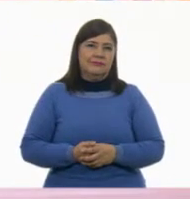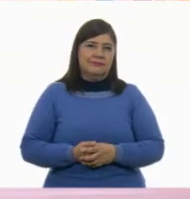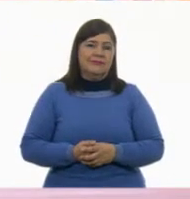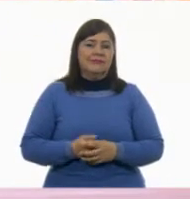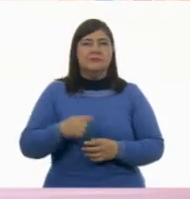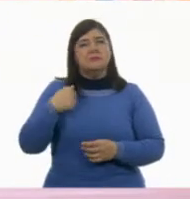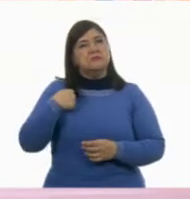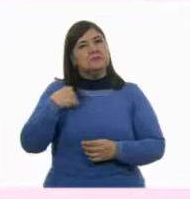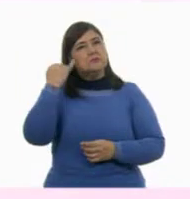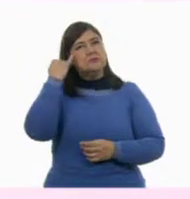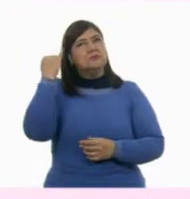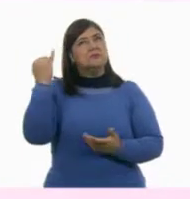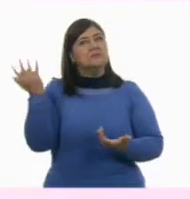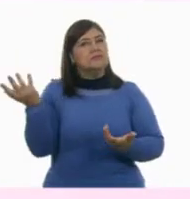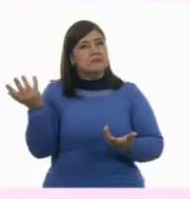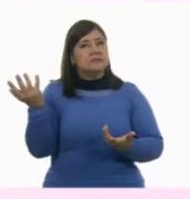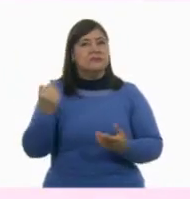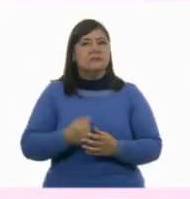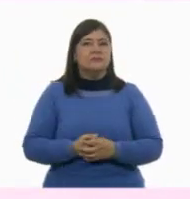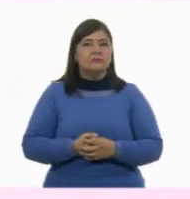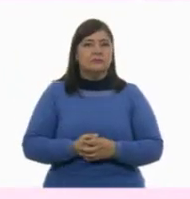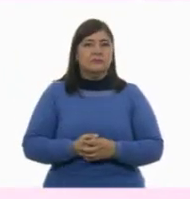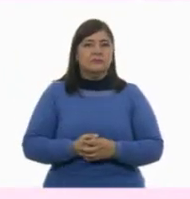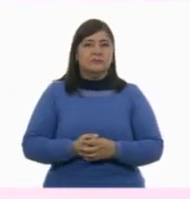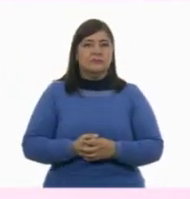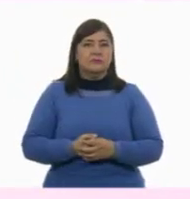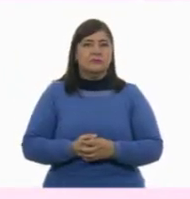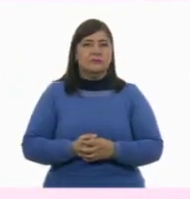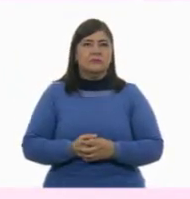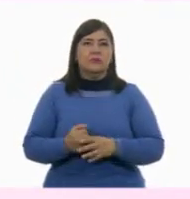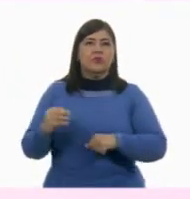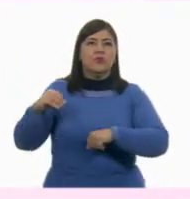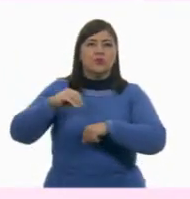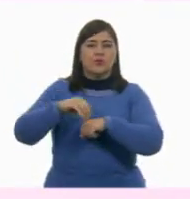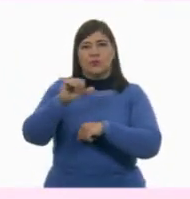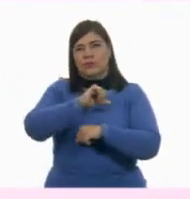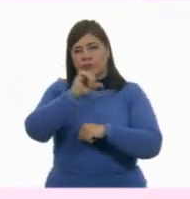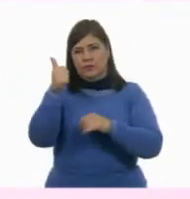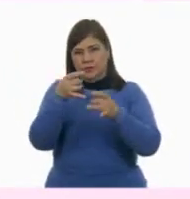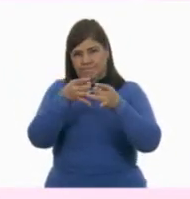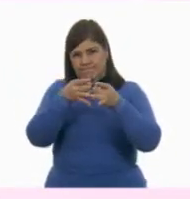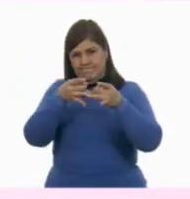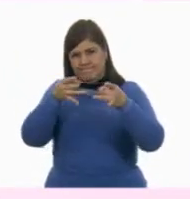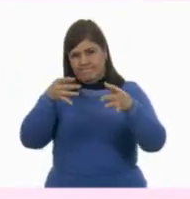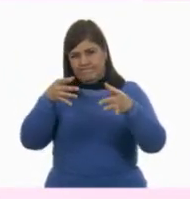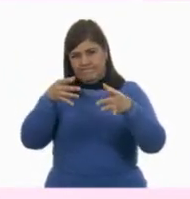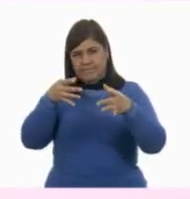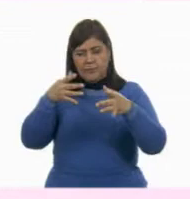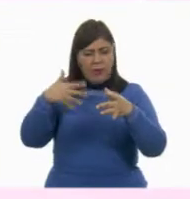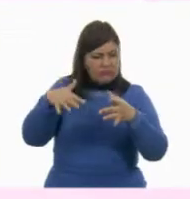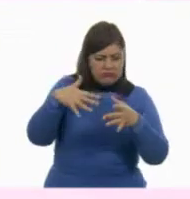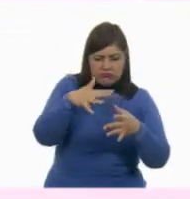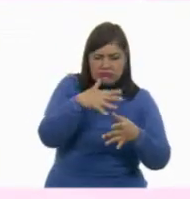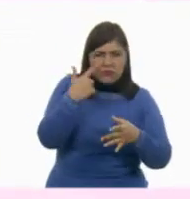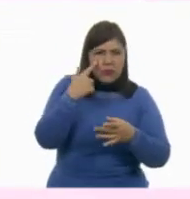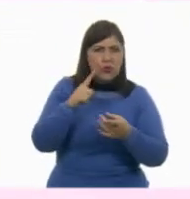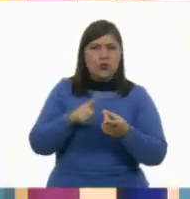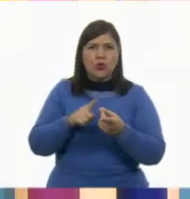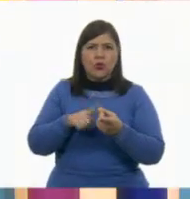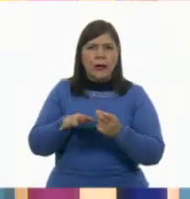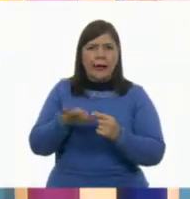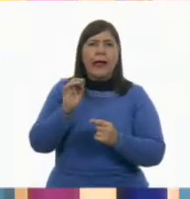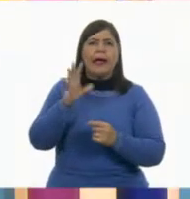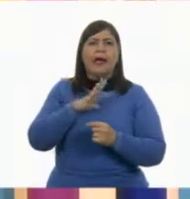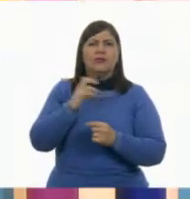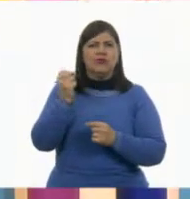Luego se me ocurre que pongo la otra flecha. Ahí donde quedó la otra flecha.